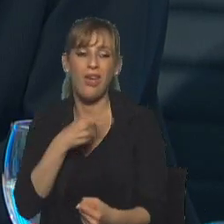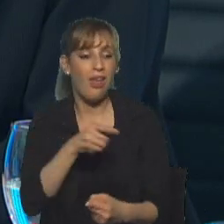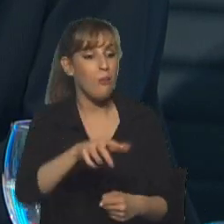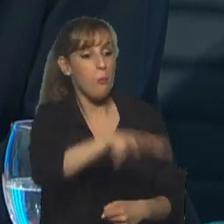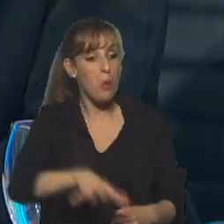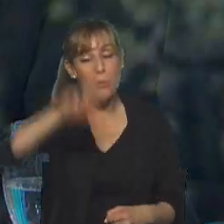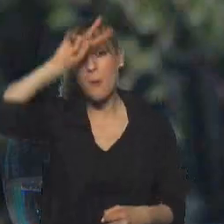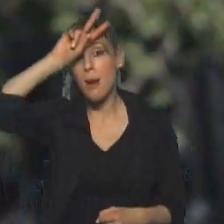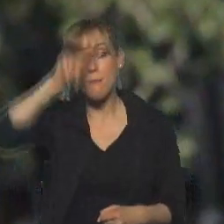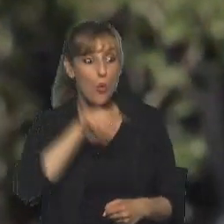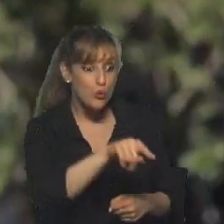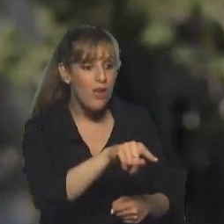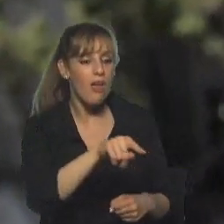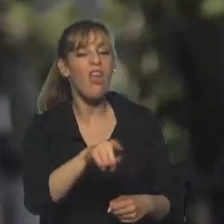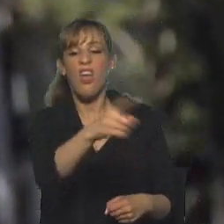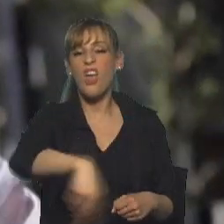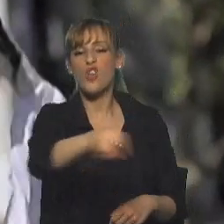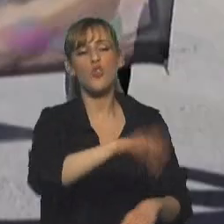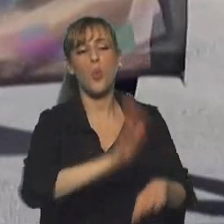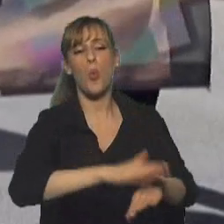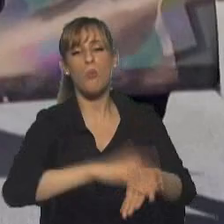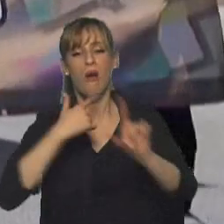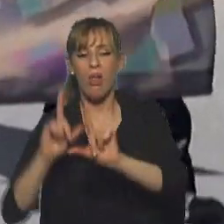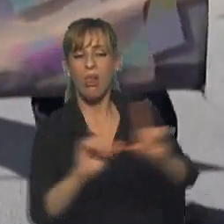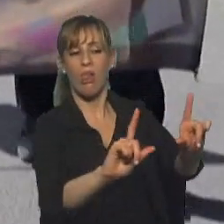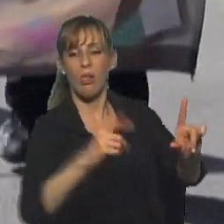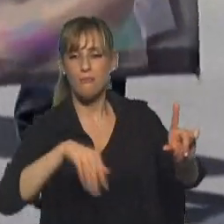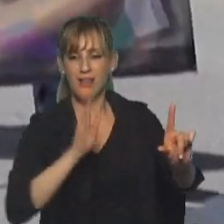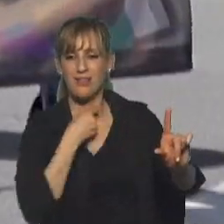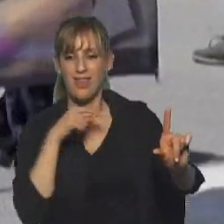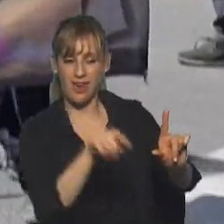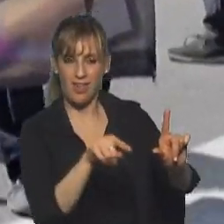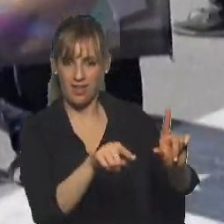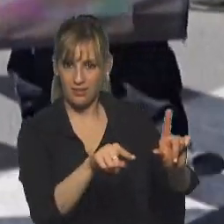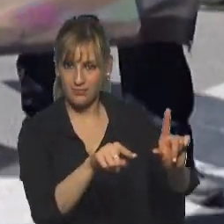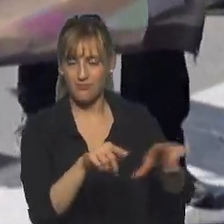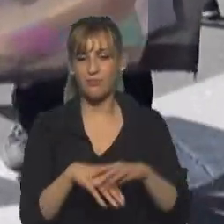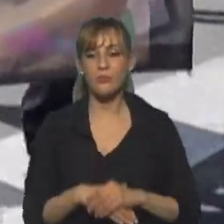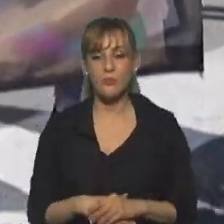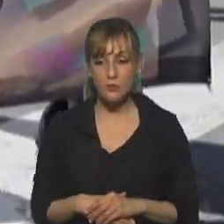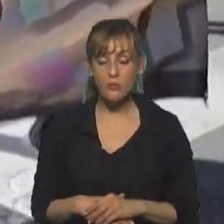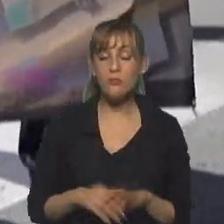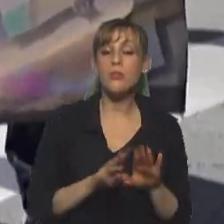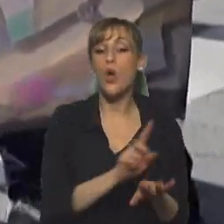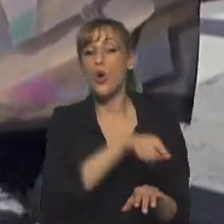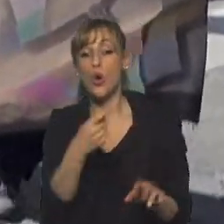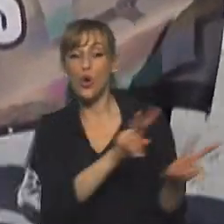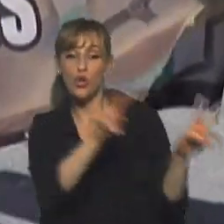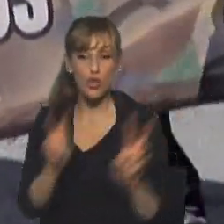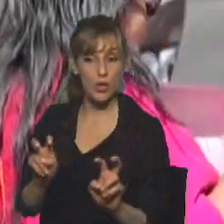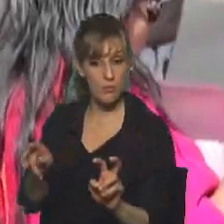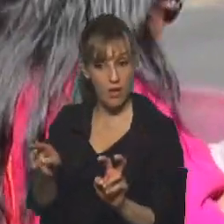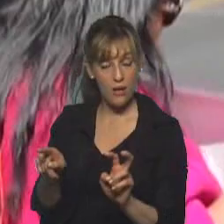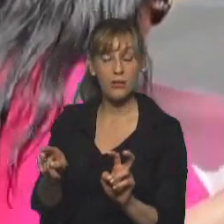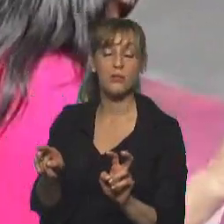delitos que sus propios dirigentes muchas veces esconden y promueven, ¿no? Y en el segundo tema, yo creo que este